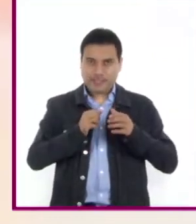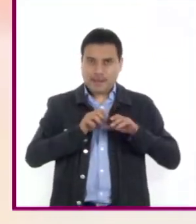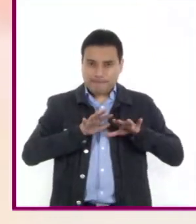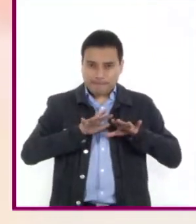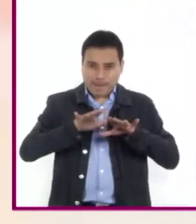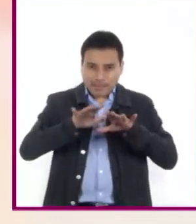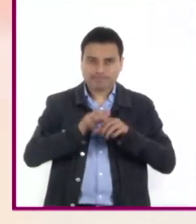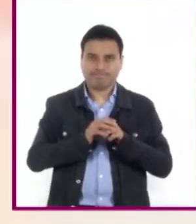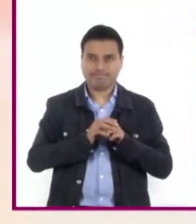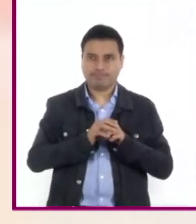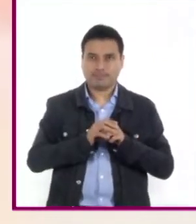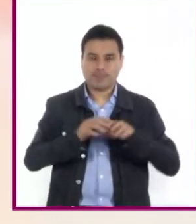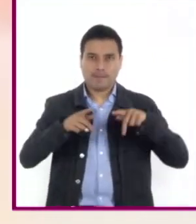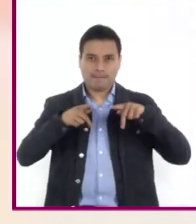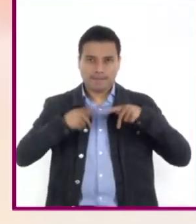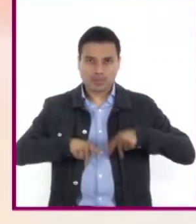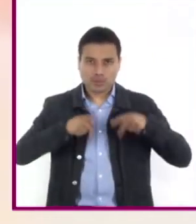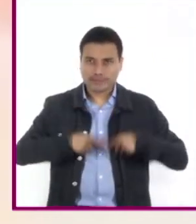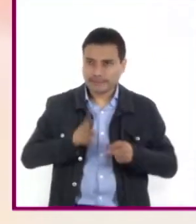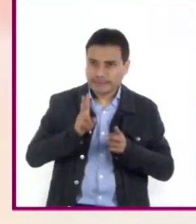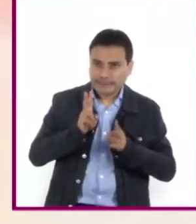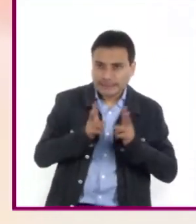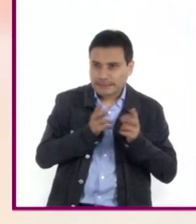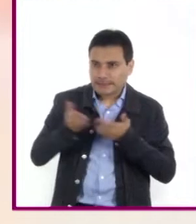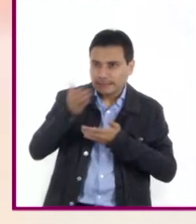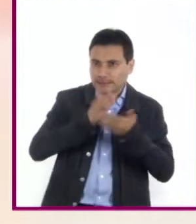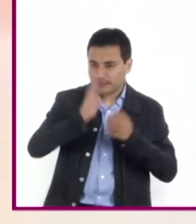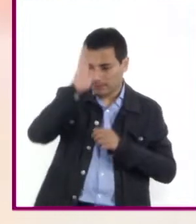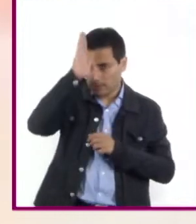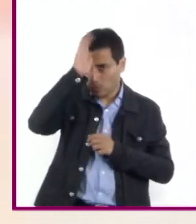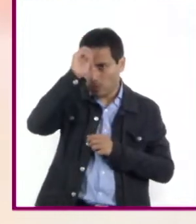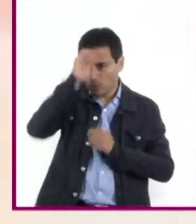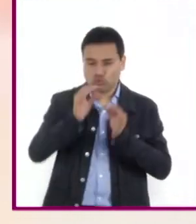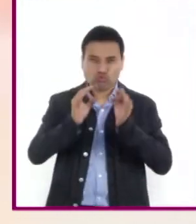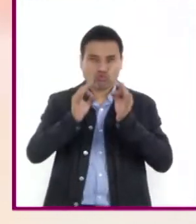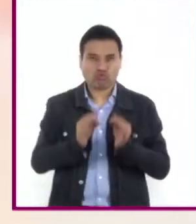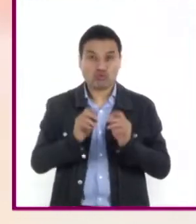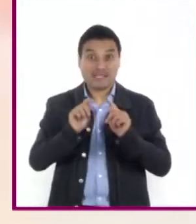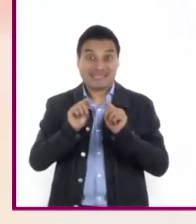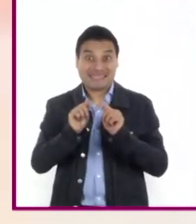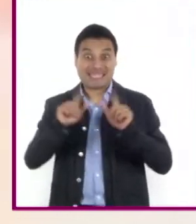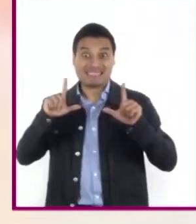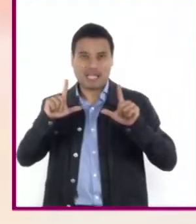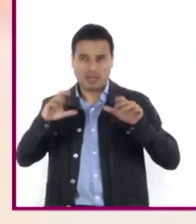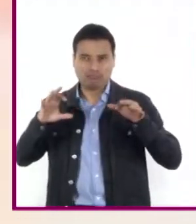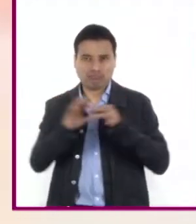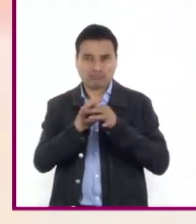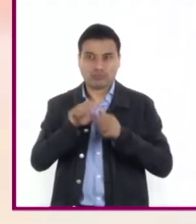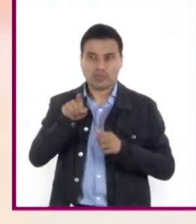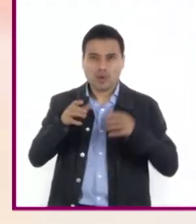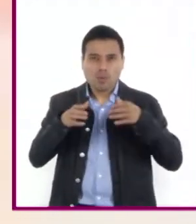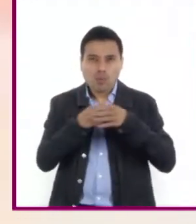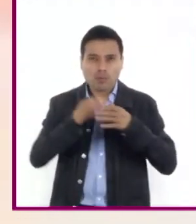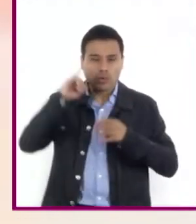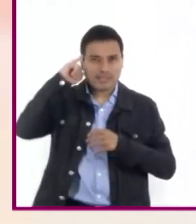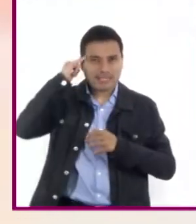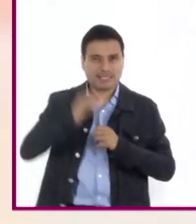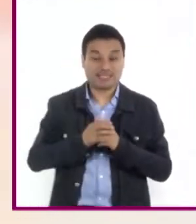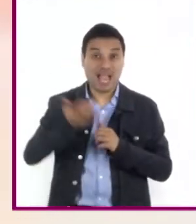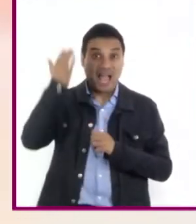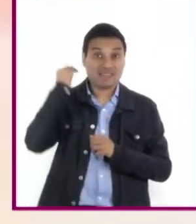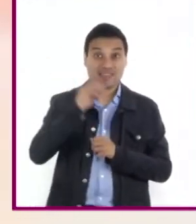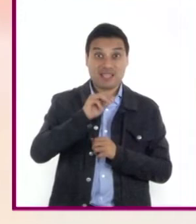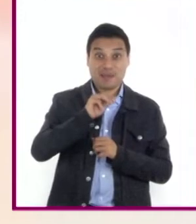bajo el yugo mexica. Su principal alianza la hace con los tlaxcaltecas, un pueblo indígena que los mexicas